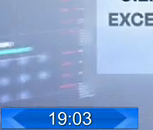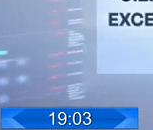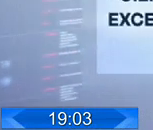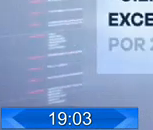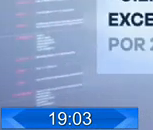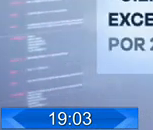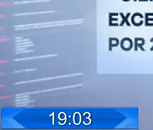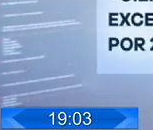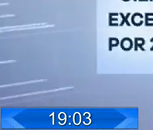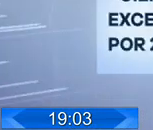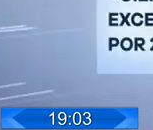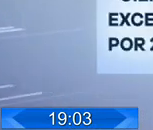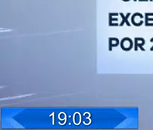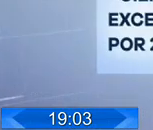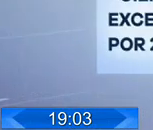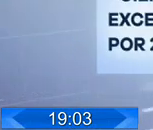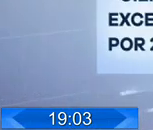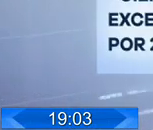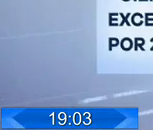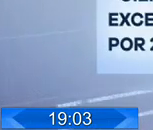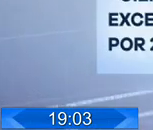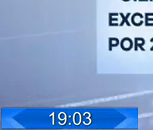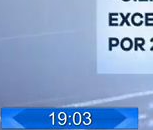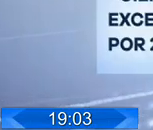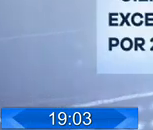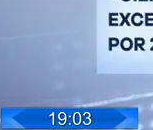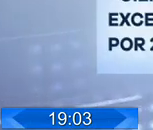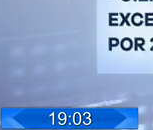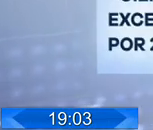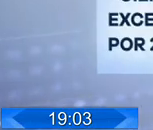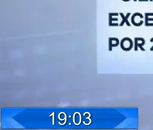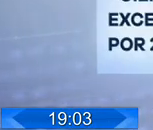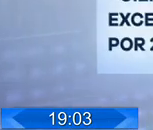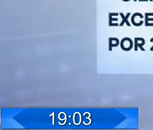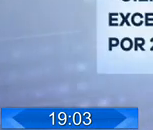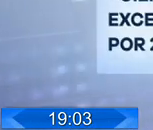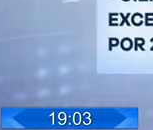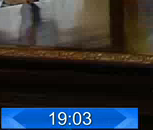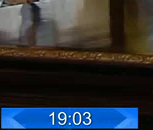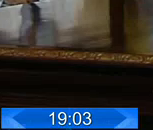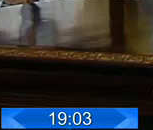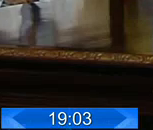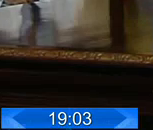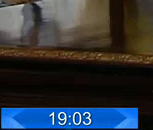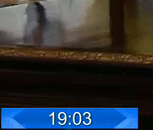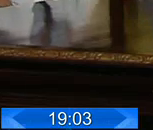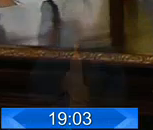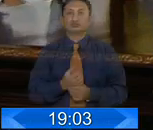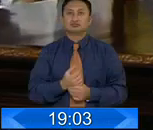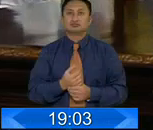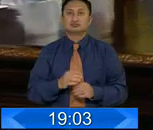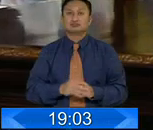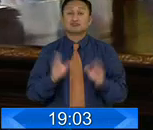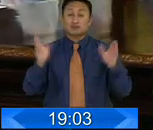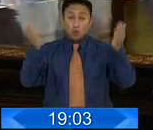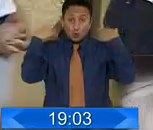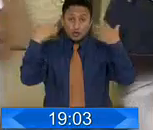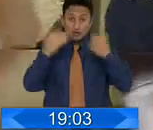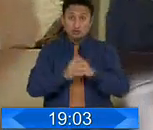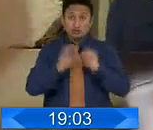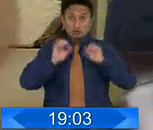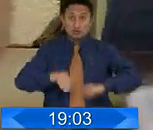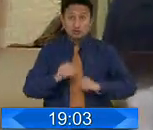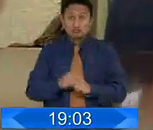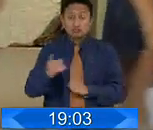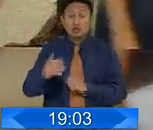de la playa Varadero al público, excepto área de expendio de alimentos, por 20 días. En Guayaquil se procederá a desparasitar, a